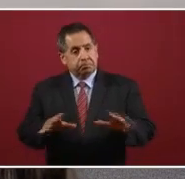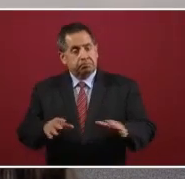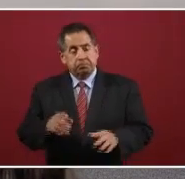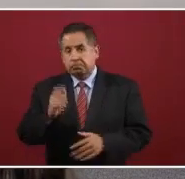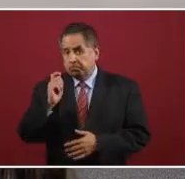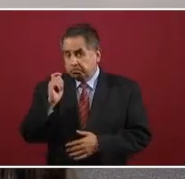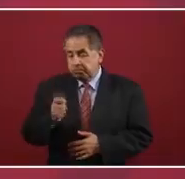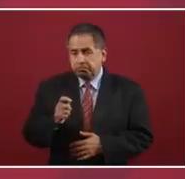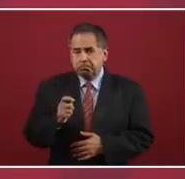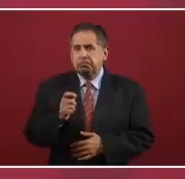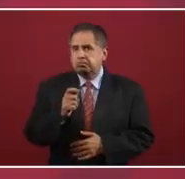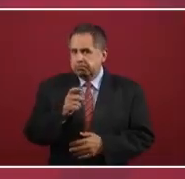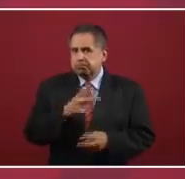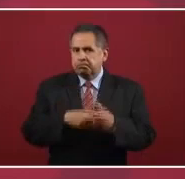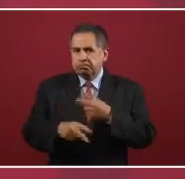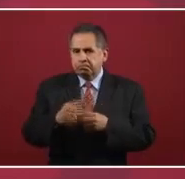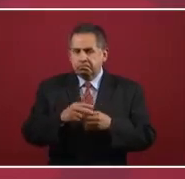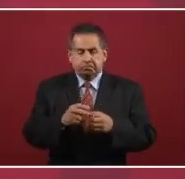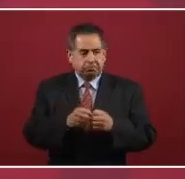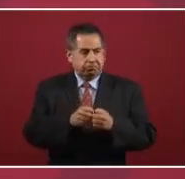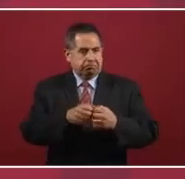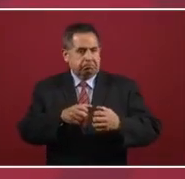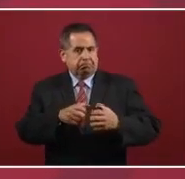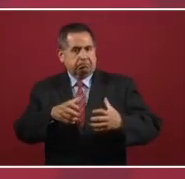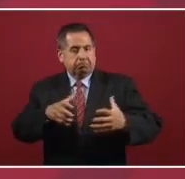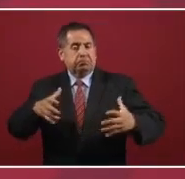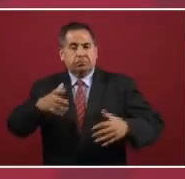es que están creciendo las remesas.